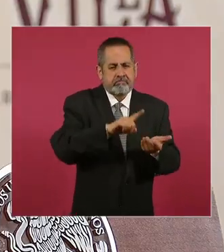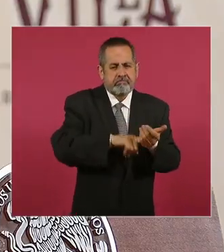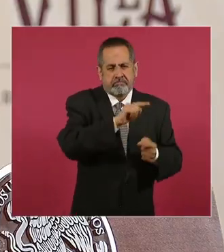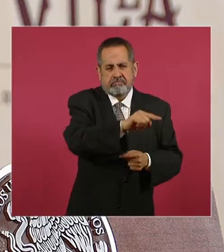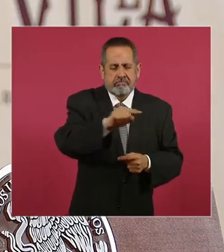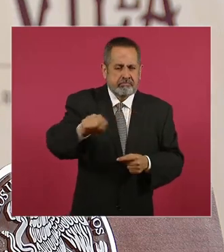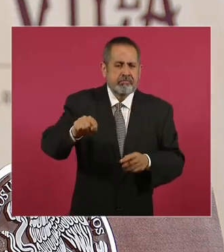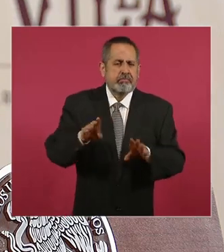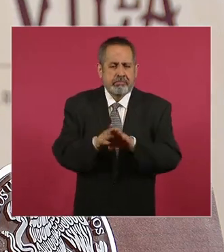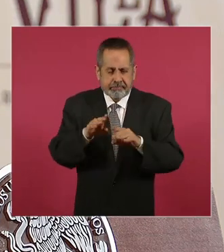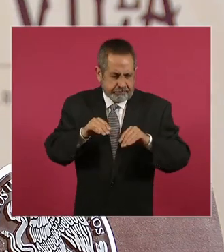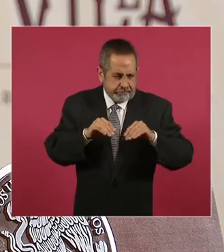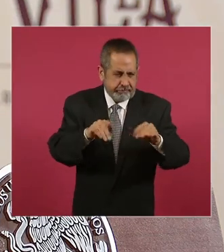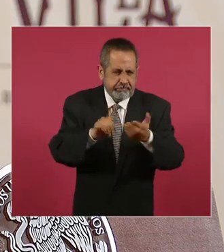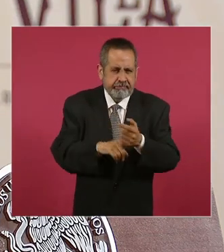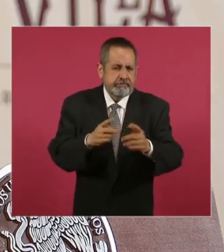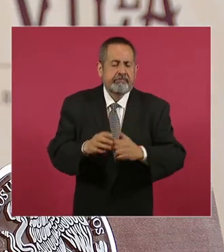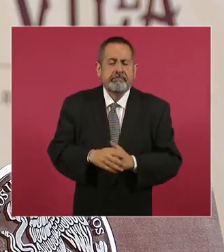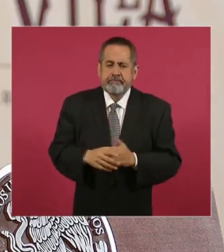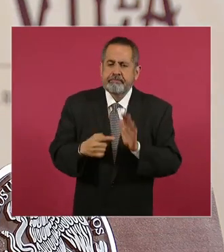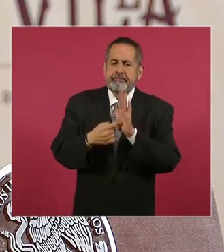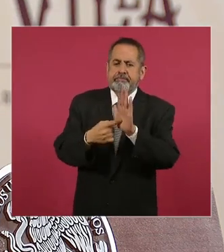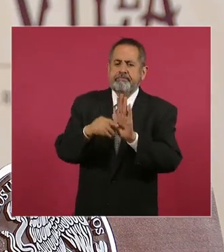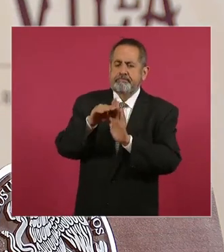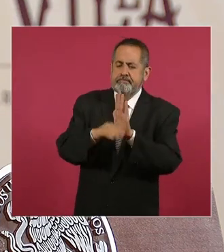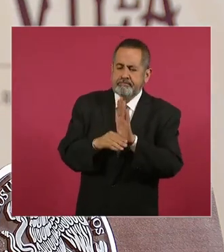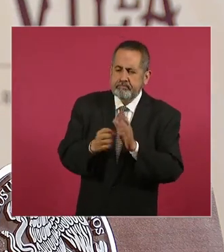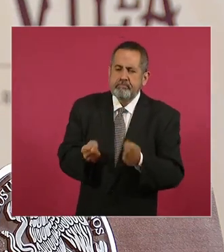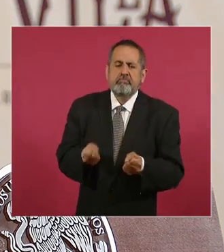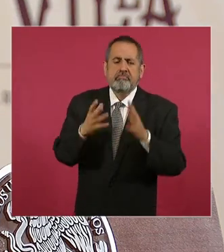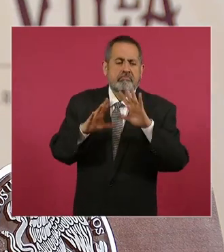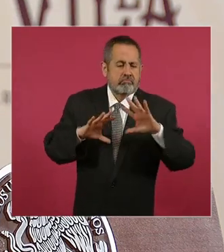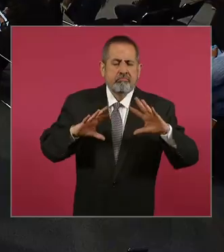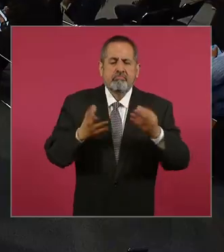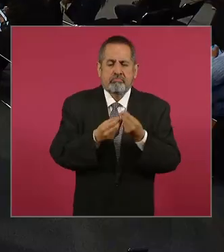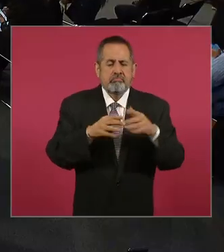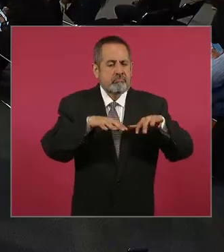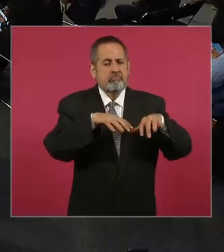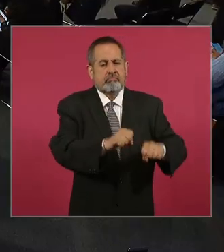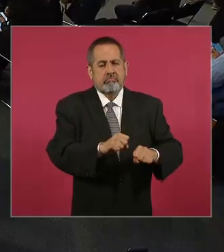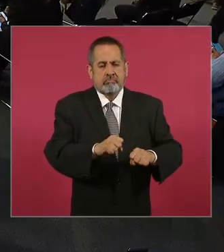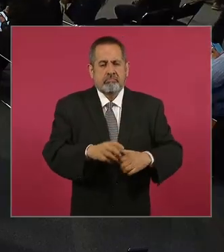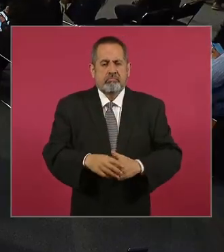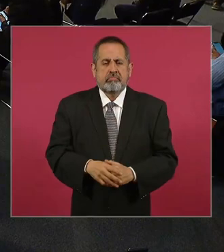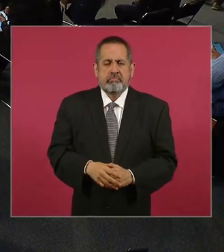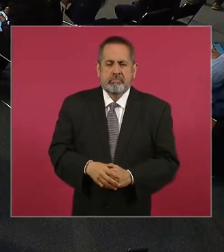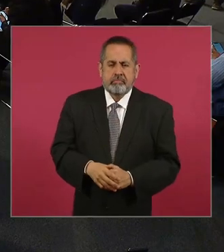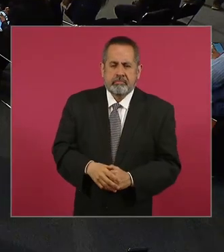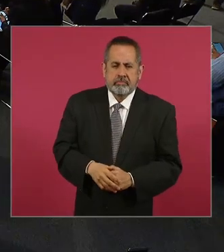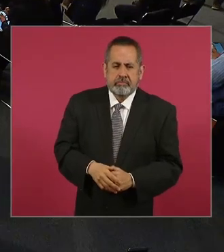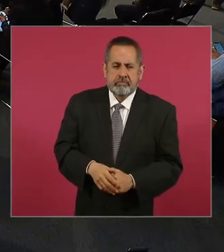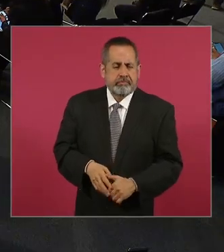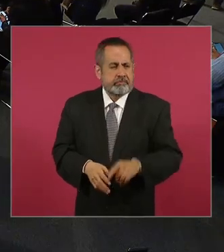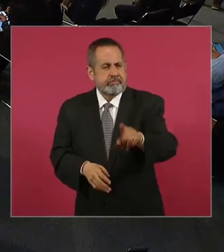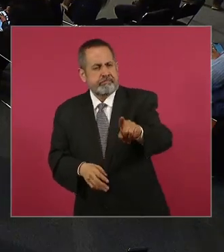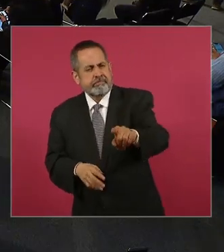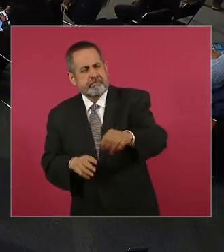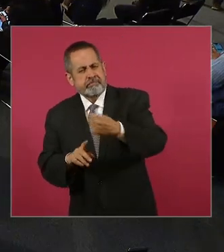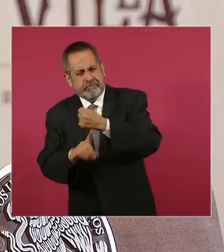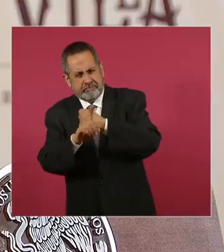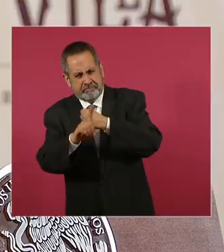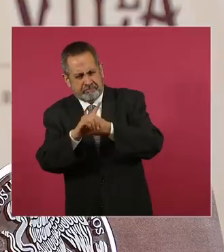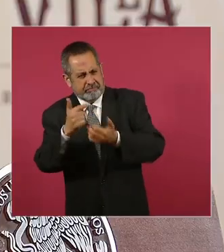de operaciones. Pero ese es el número que tenemos en cuanto a… ¿Es grave ese problema general en